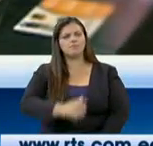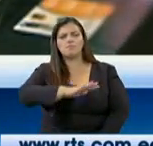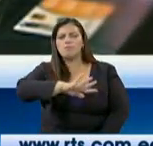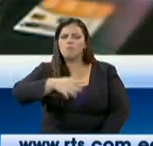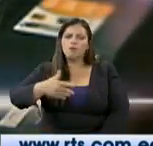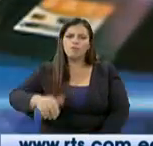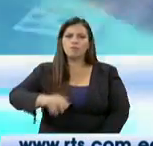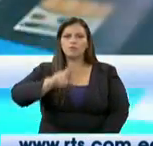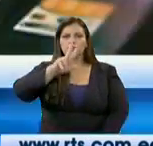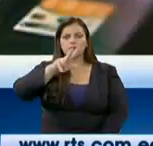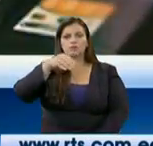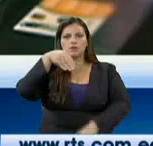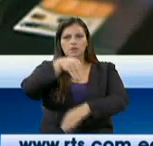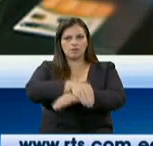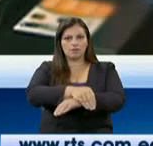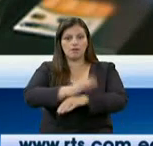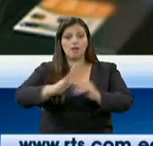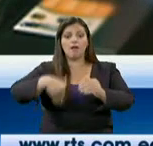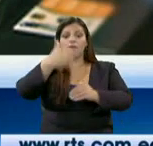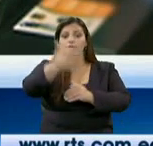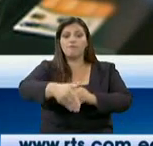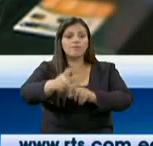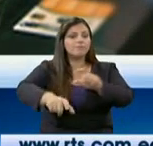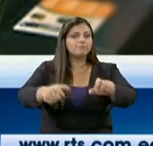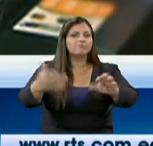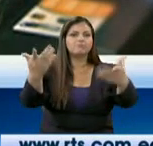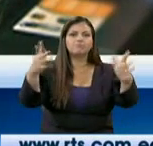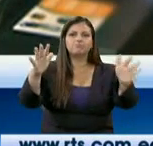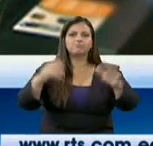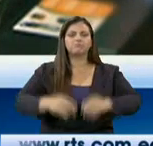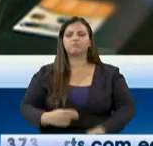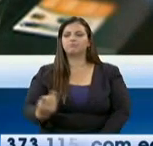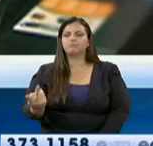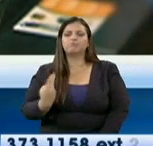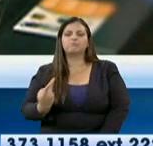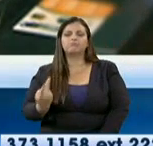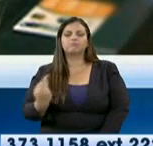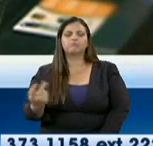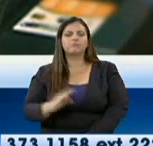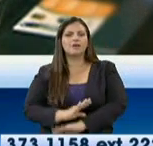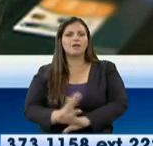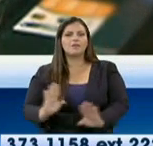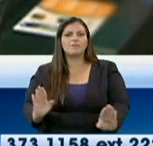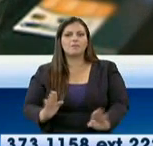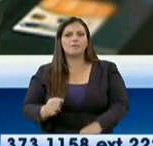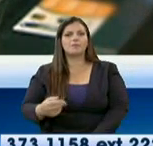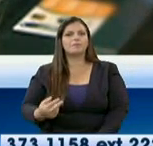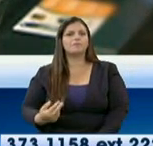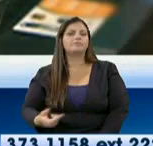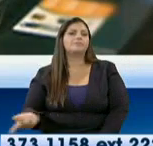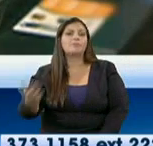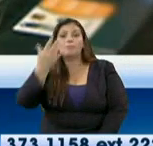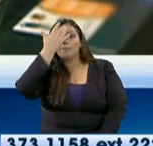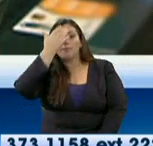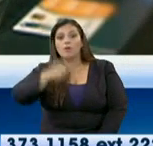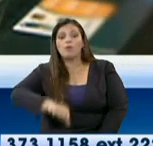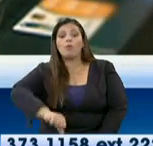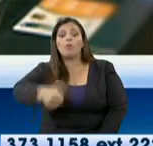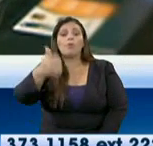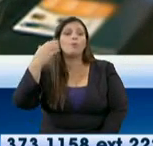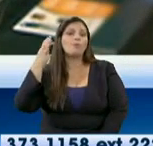tarde. No había nadie afuera y solo estábamos las dos porque en ese momento la chica que estaba encargada del almacén había salido con el